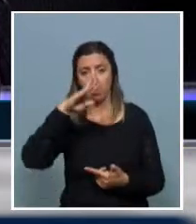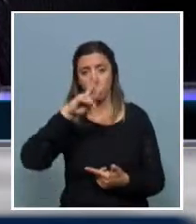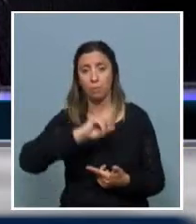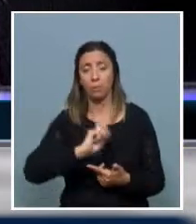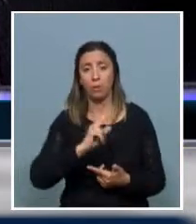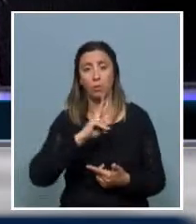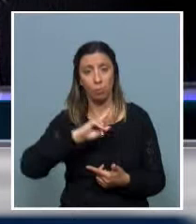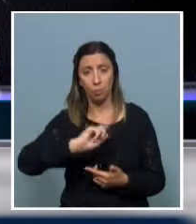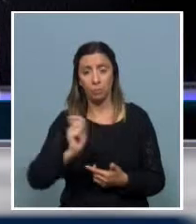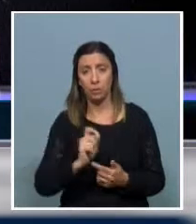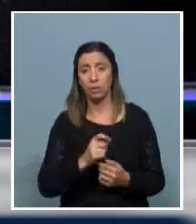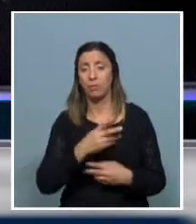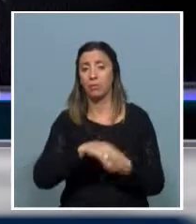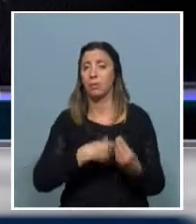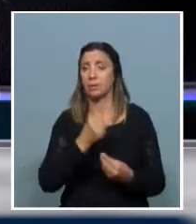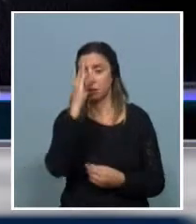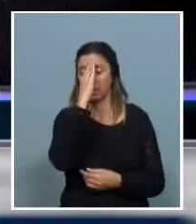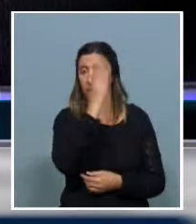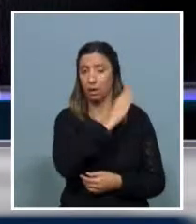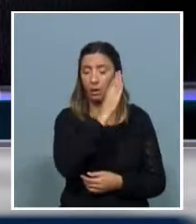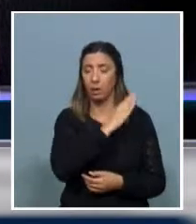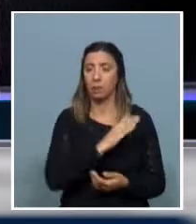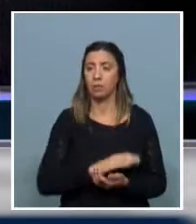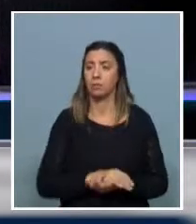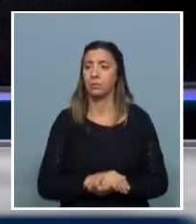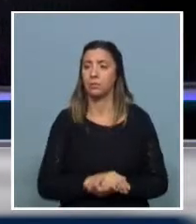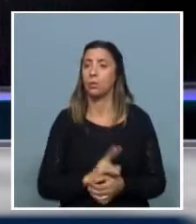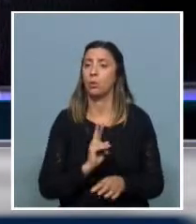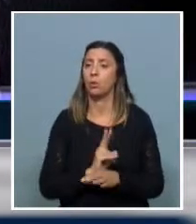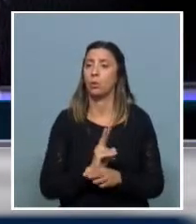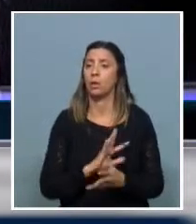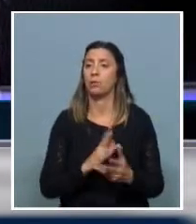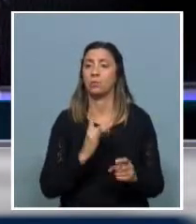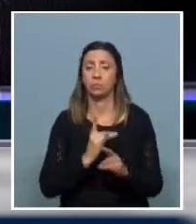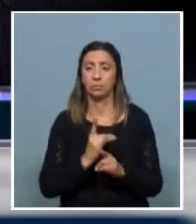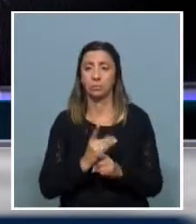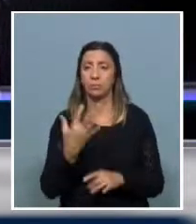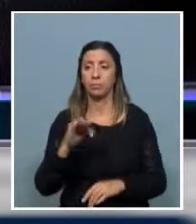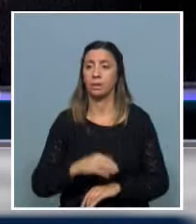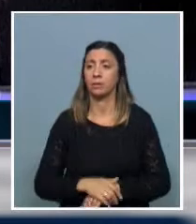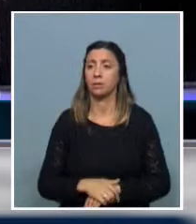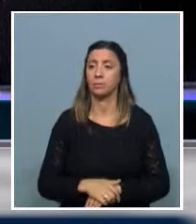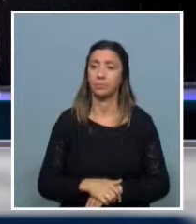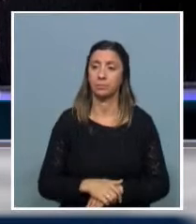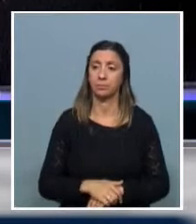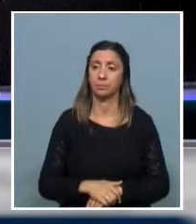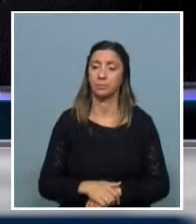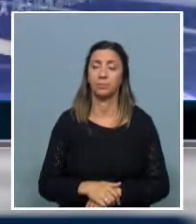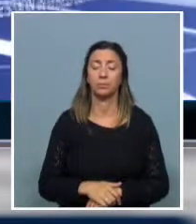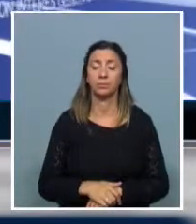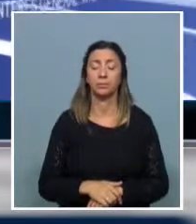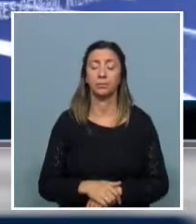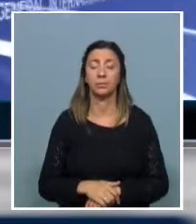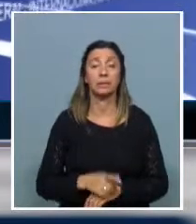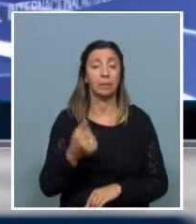que estar llevando a nuestros familiares a internarlos o estar cuidándolos en forma permanente. Sí, pero fueron dejados afuera.